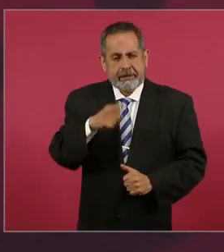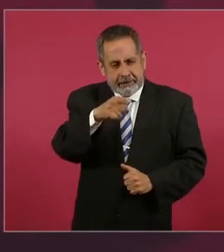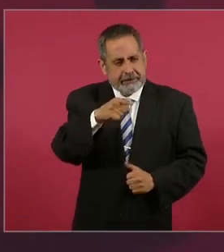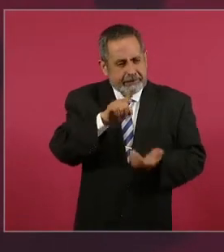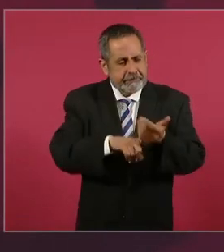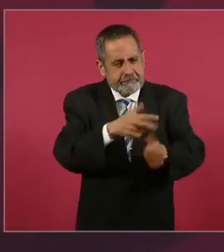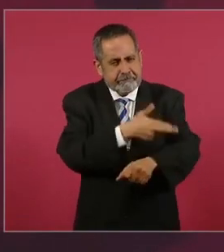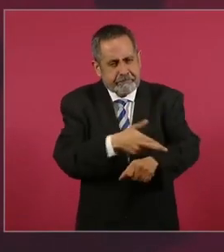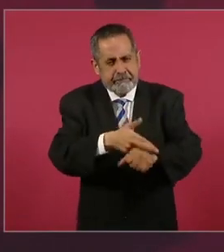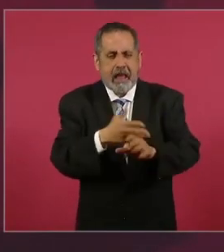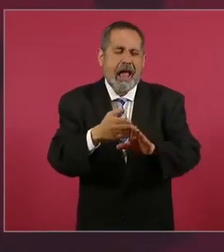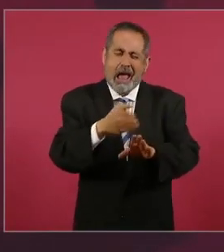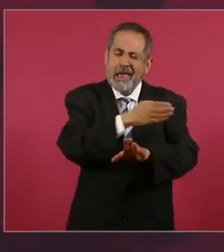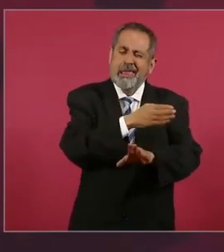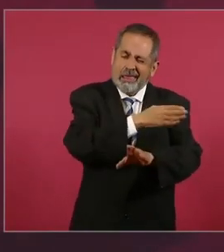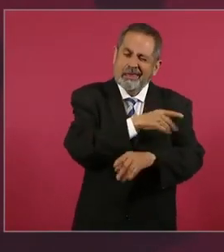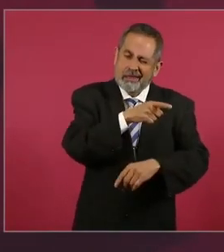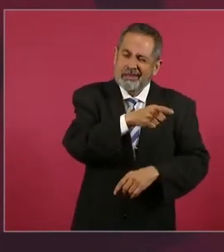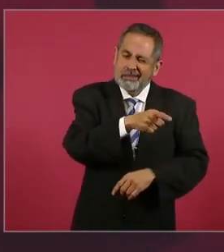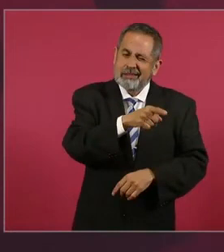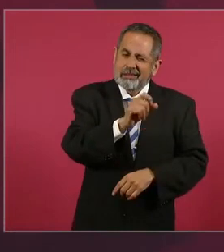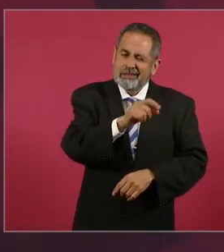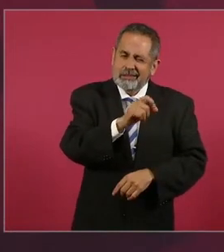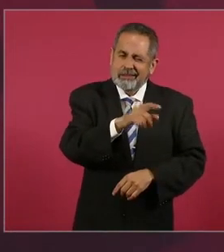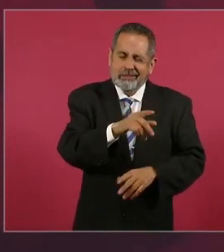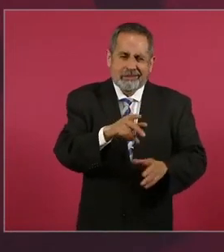operaciones que se hicieron antes, ¿no?